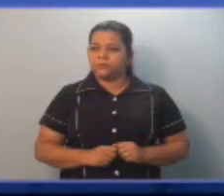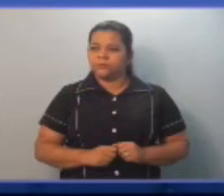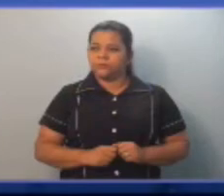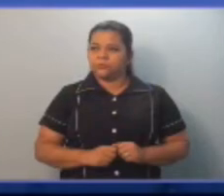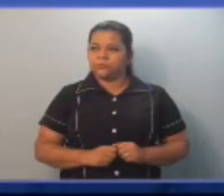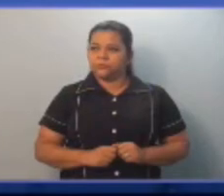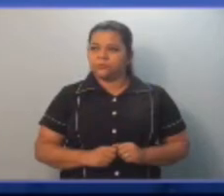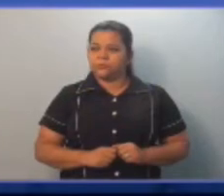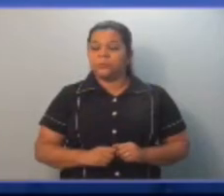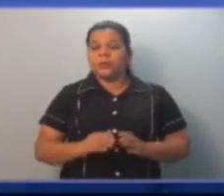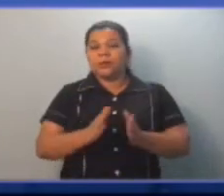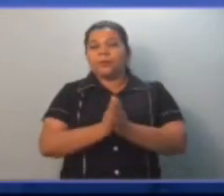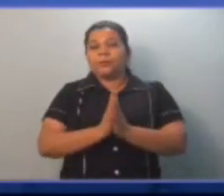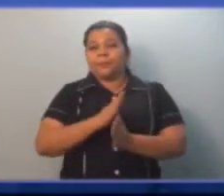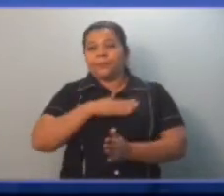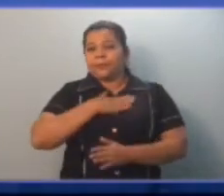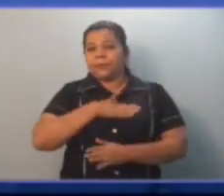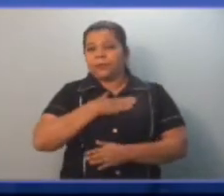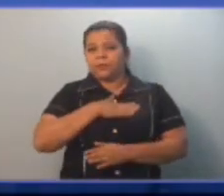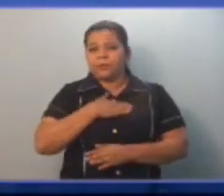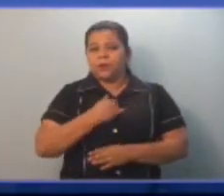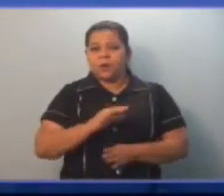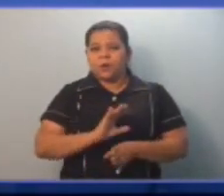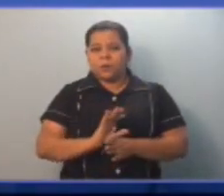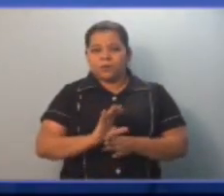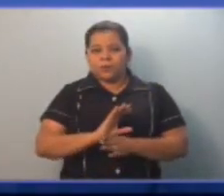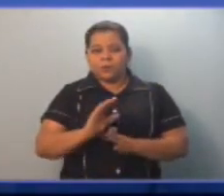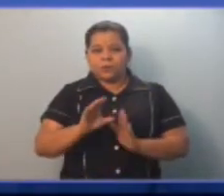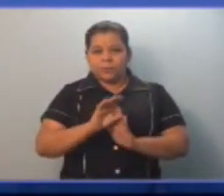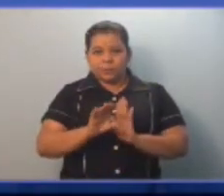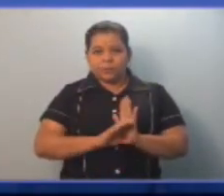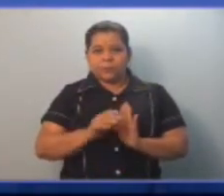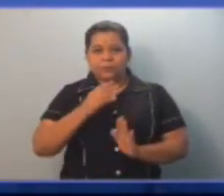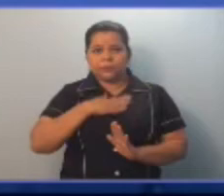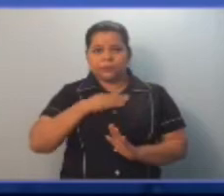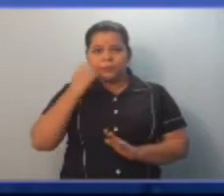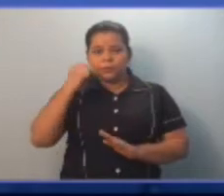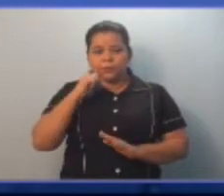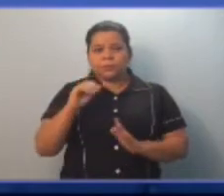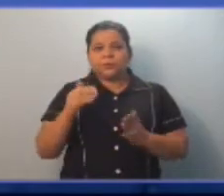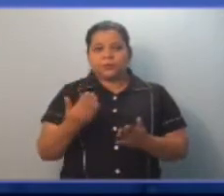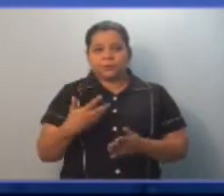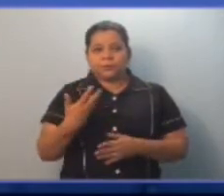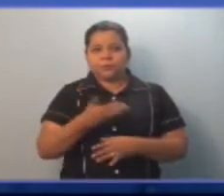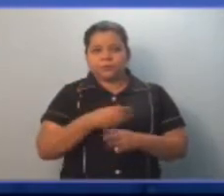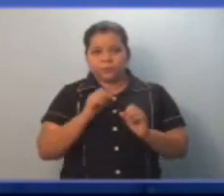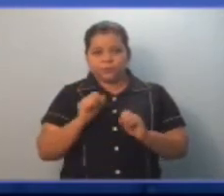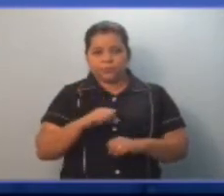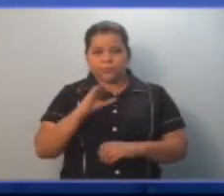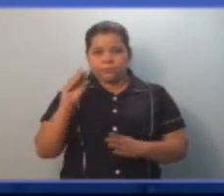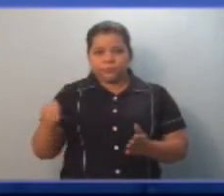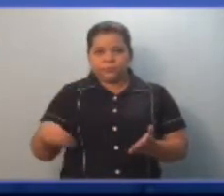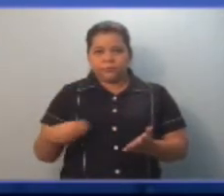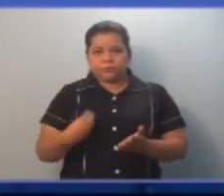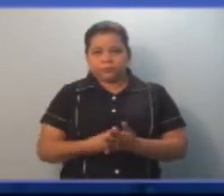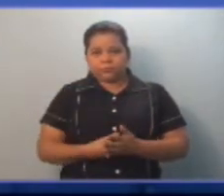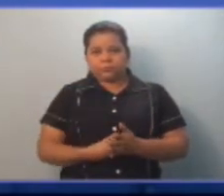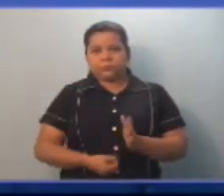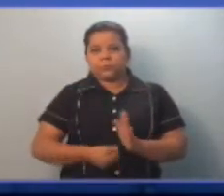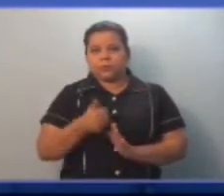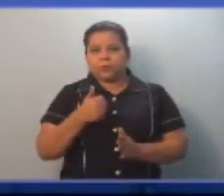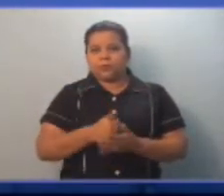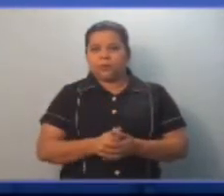De mi currículum personal y profesional, ¿qué considero importante destacar como para ser candidato para el cargo de magistrado de la Corte Suprema de